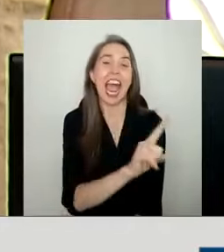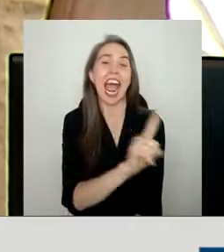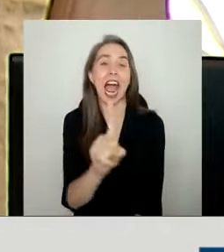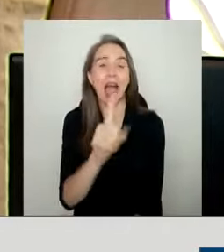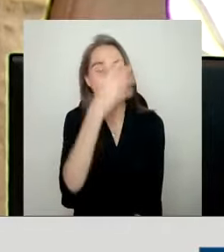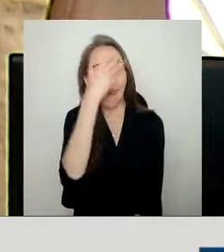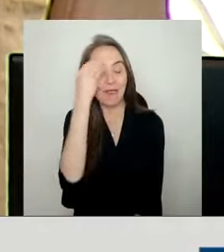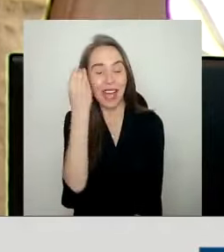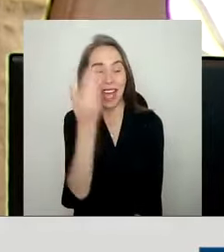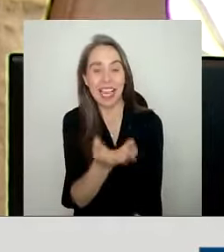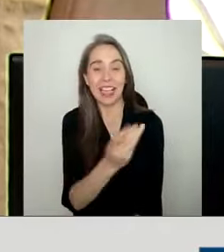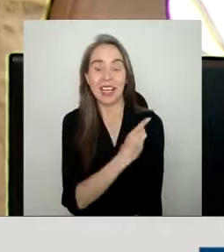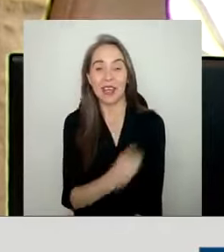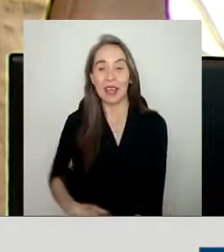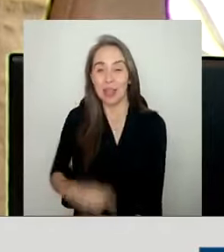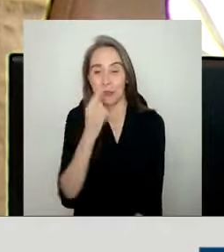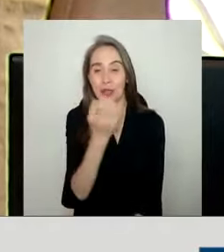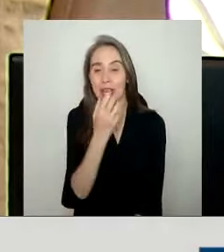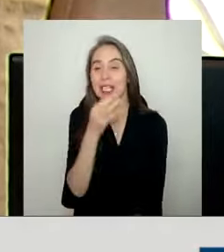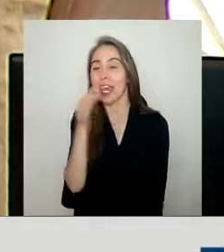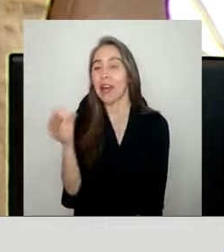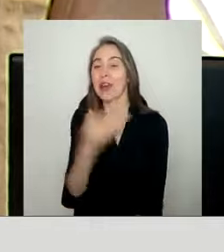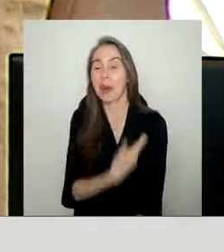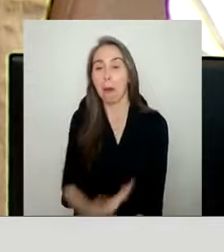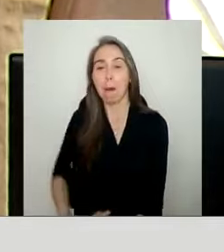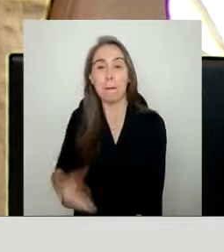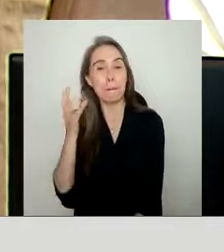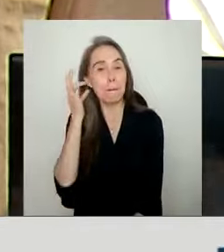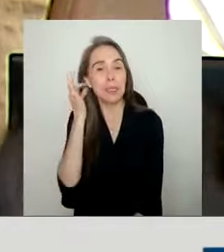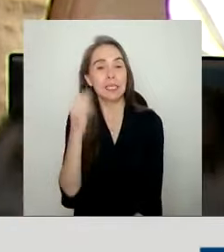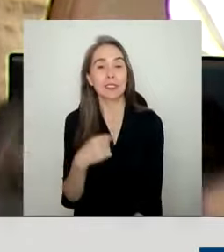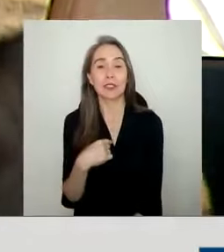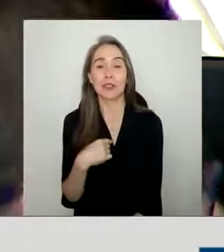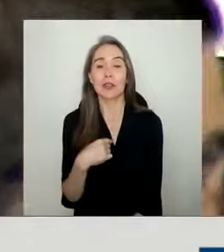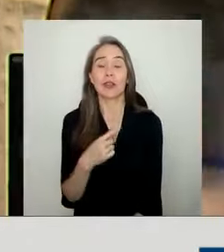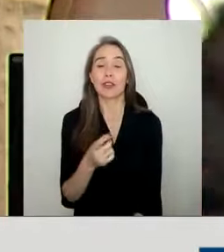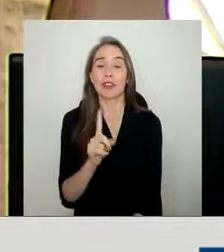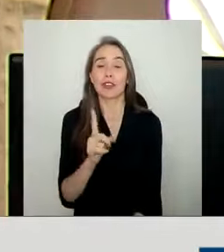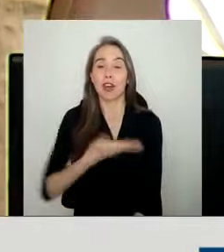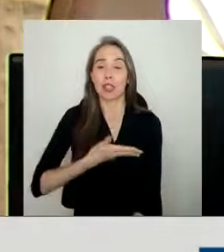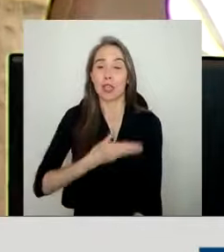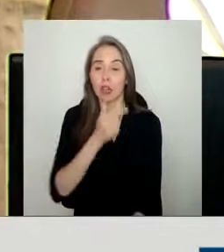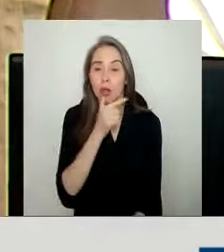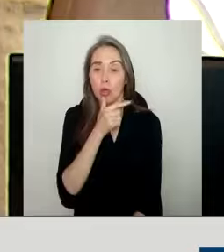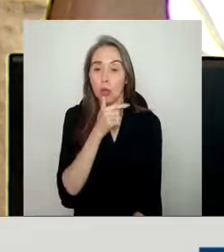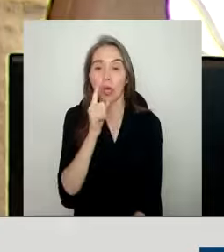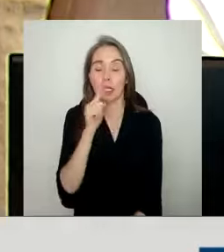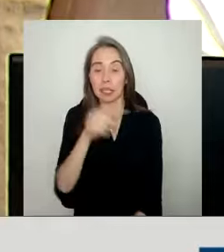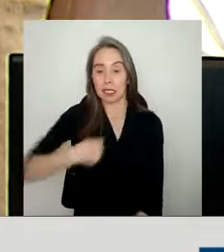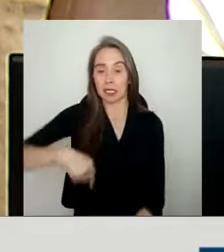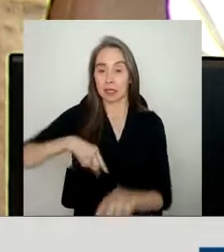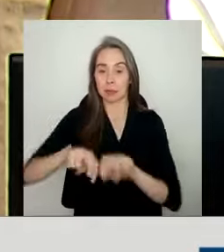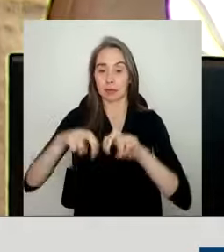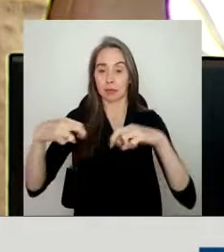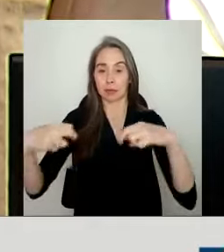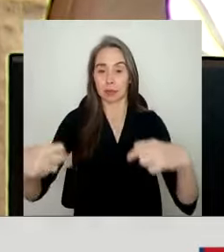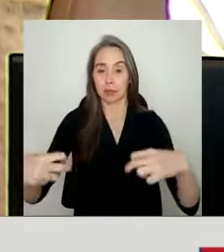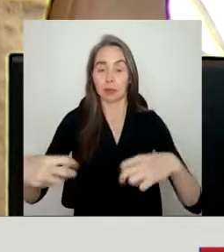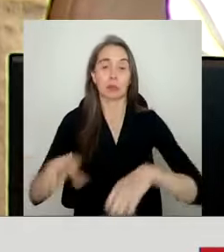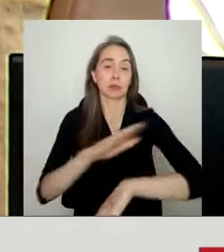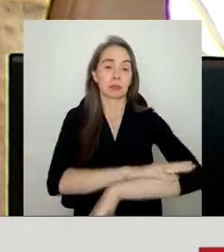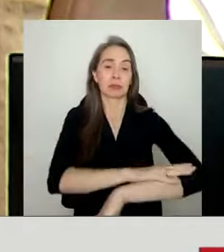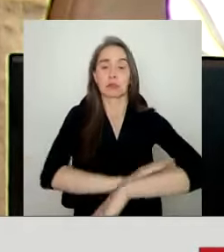tiene la palabra presidenta yo no tengo ninguna duda de Quiénes estamos hoy día en la sala sea del lado que sea